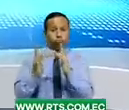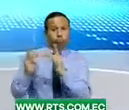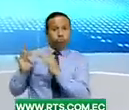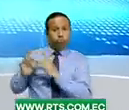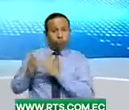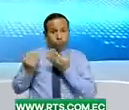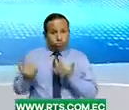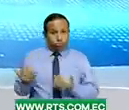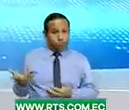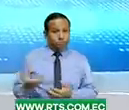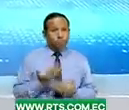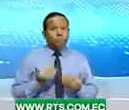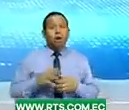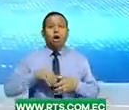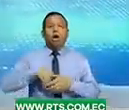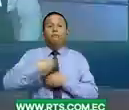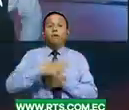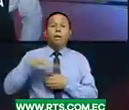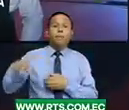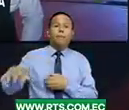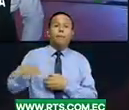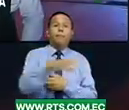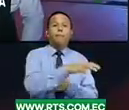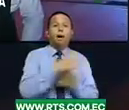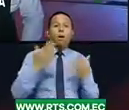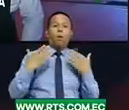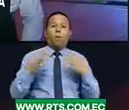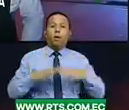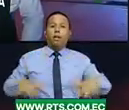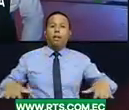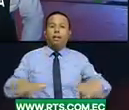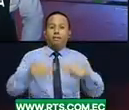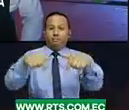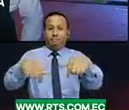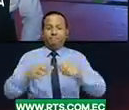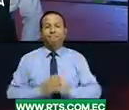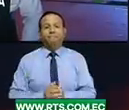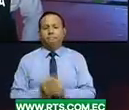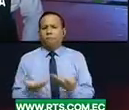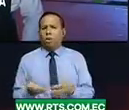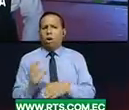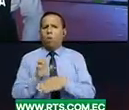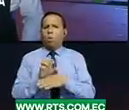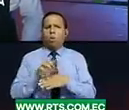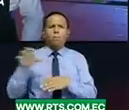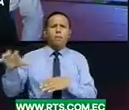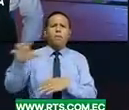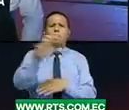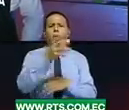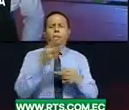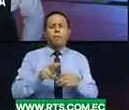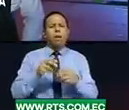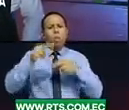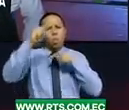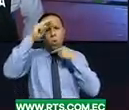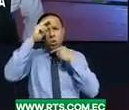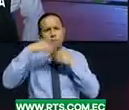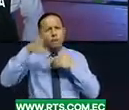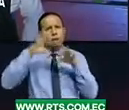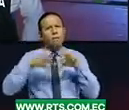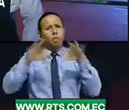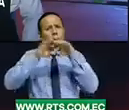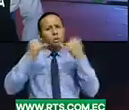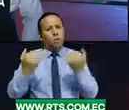equipo periodístico que se encuentra desplegado en distintos puntos del país para conocer las noticias más relevantes de esta